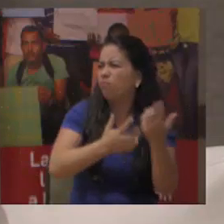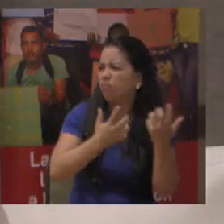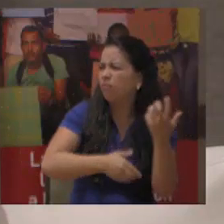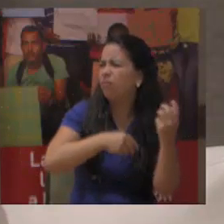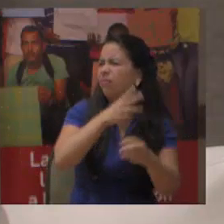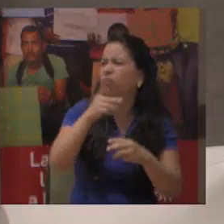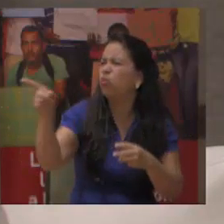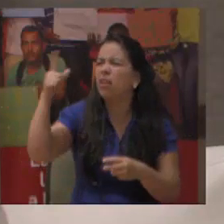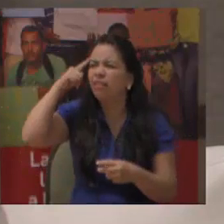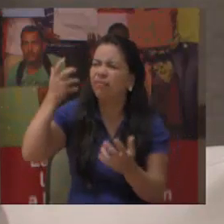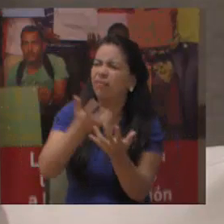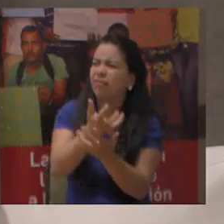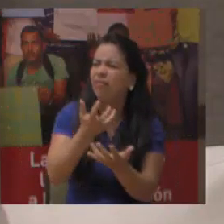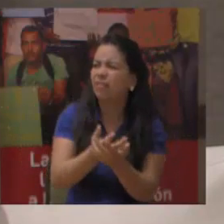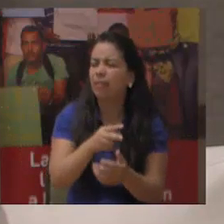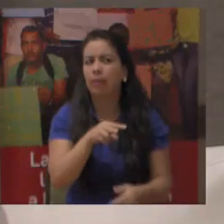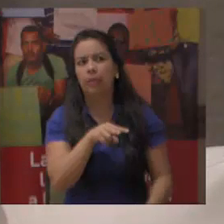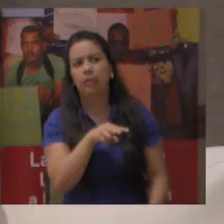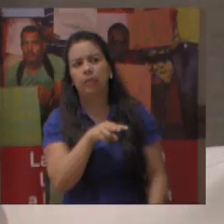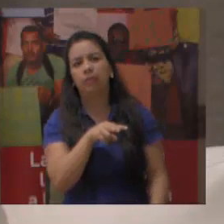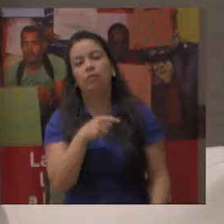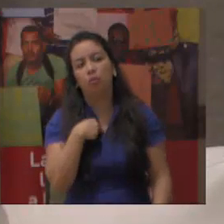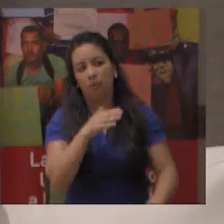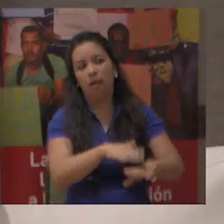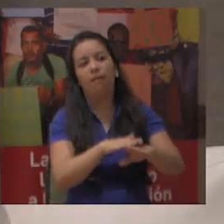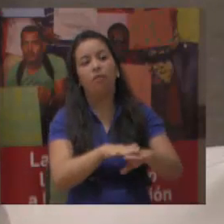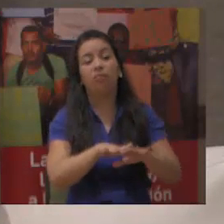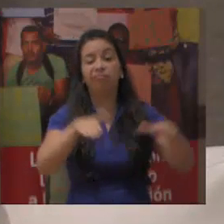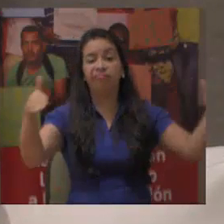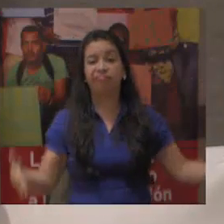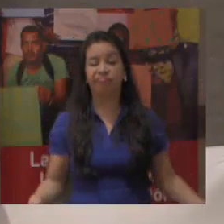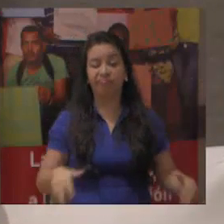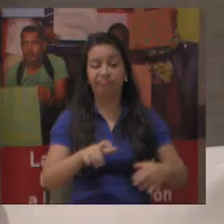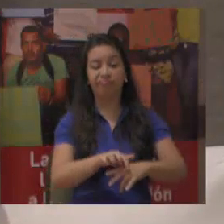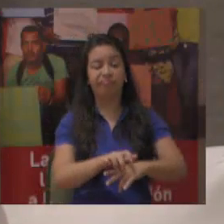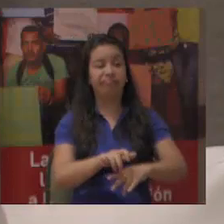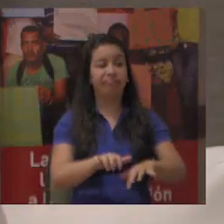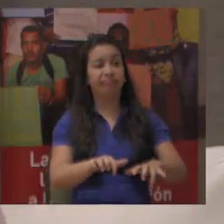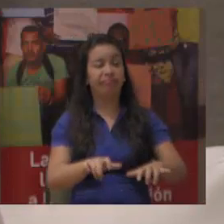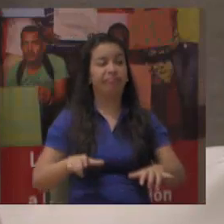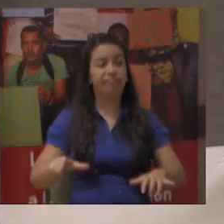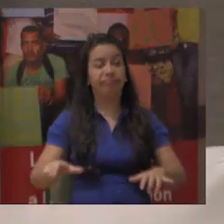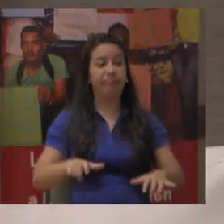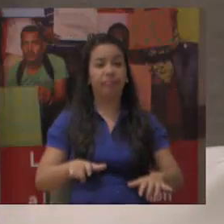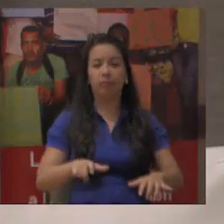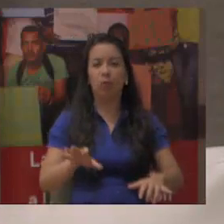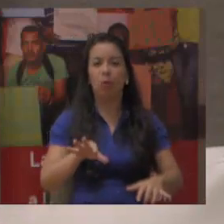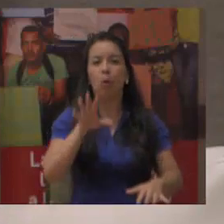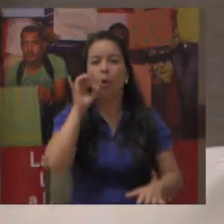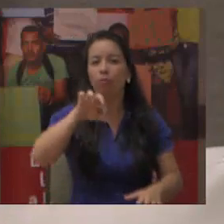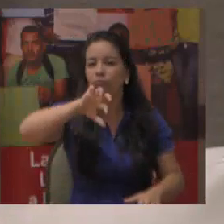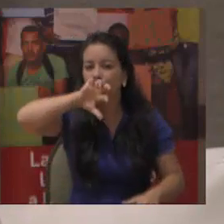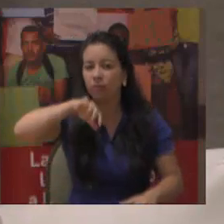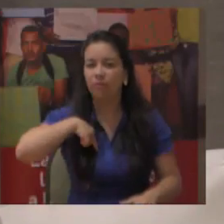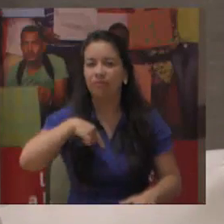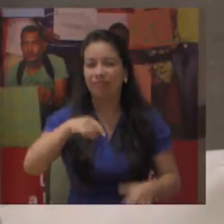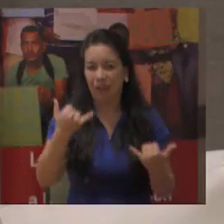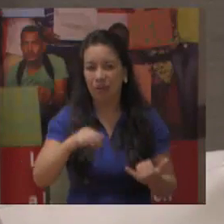salirnos de la comodidad de los escritorios. Tenemos que ir, como dice el Papa Francisco, a las